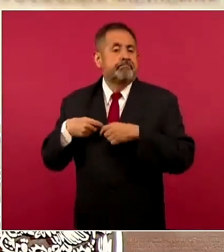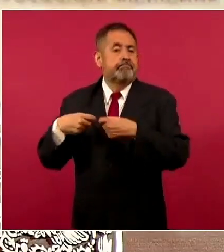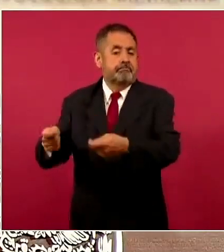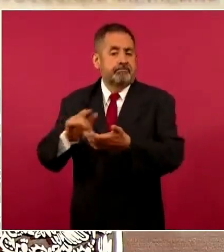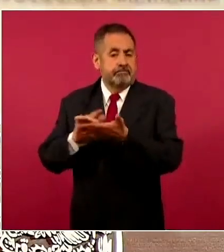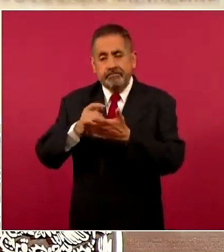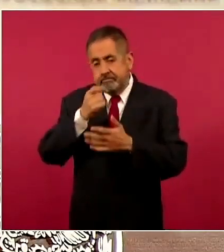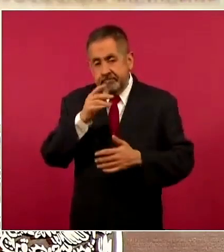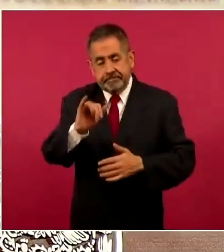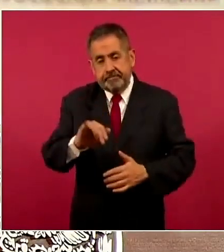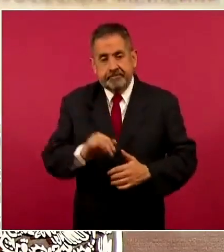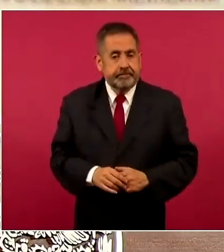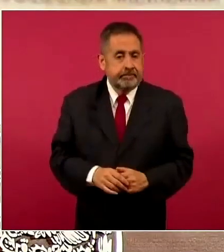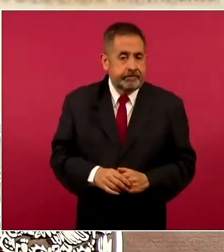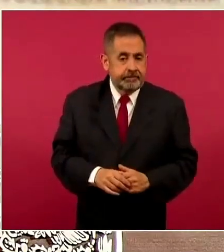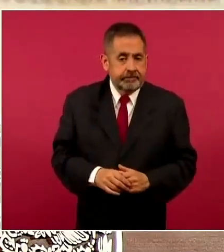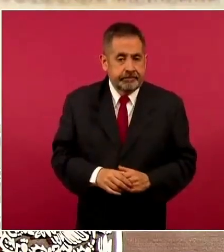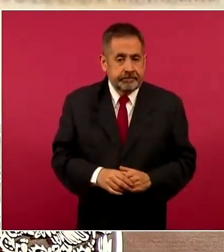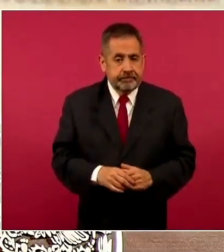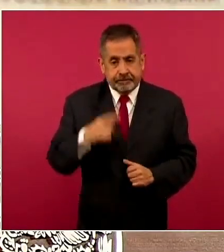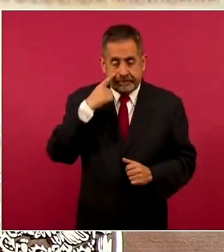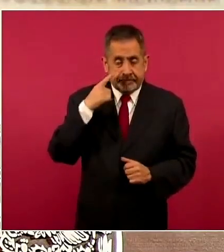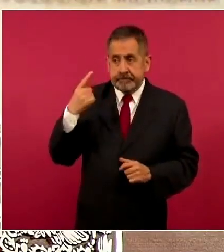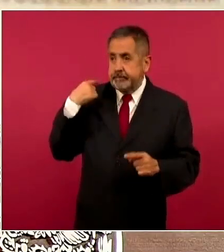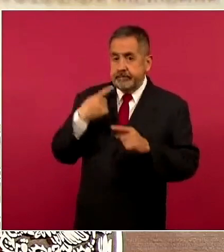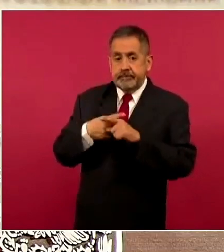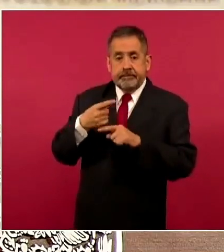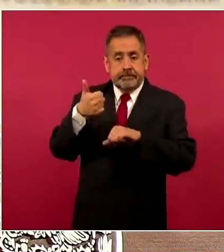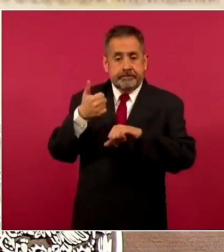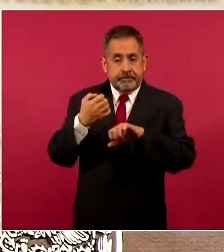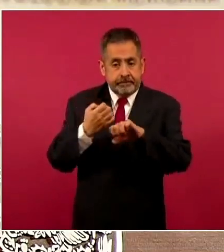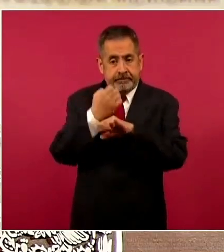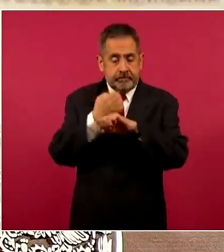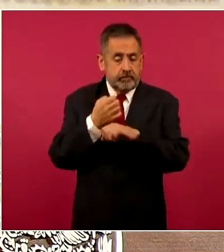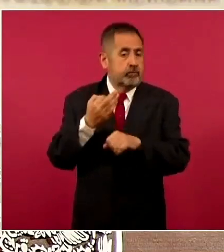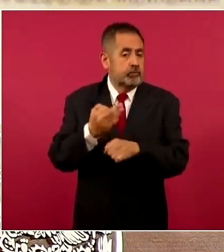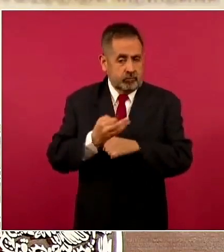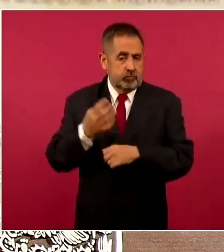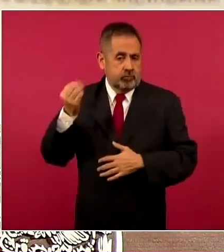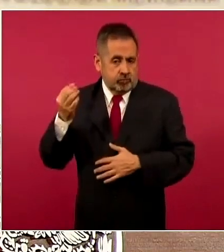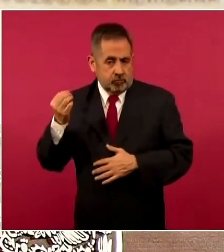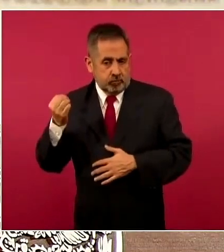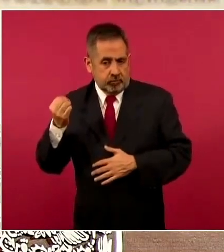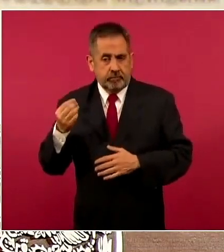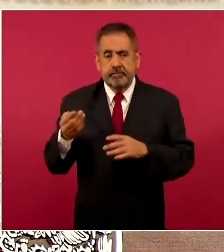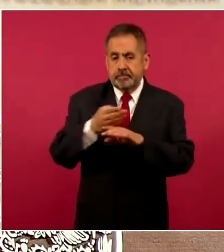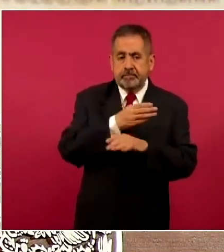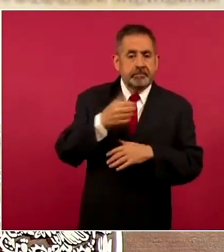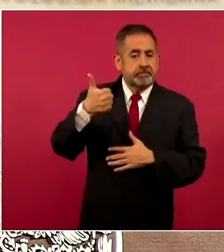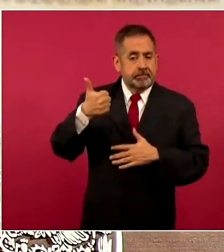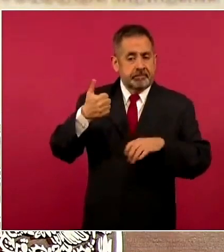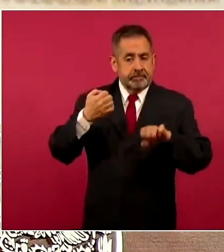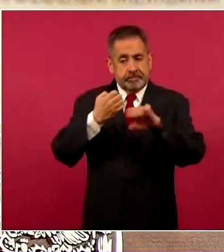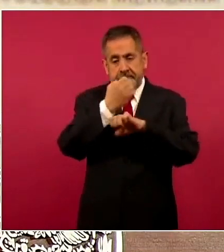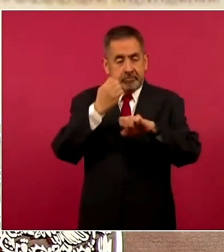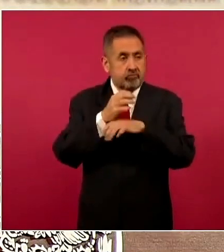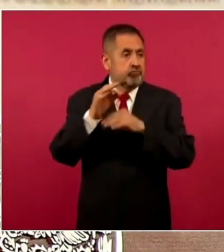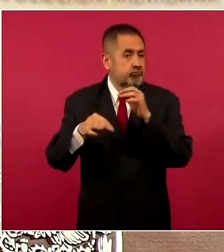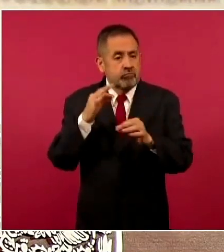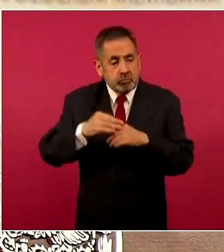nos arroja la productividad de los primeros 6 estados. Ya estamos en 9, los 6 en donde llevamos más tiempo, en donde